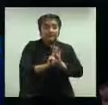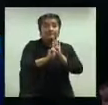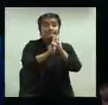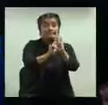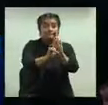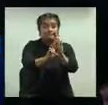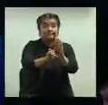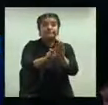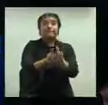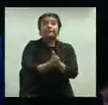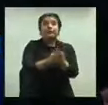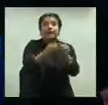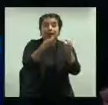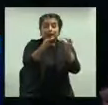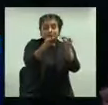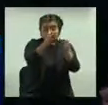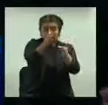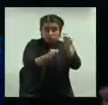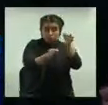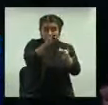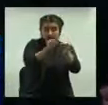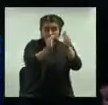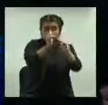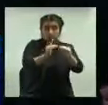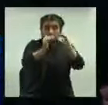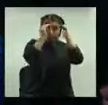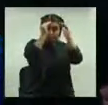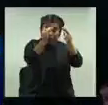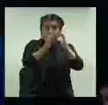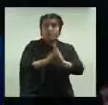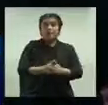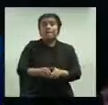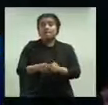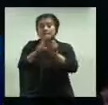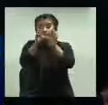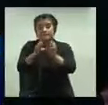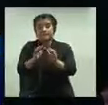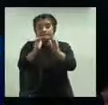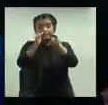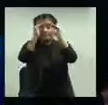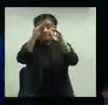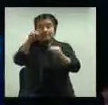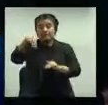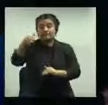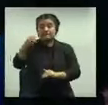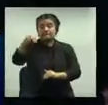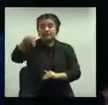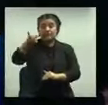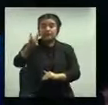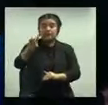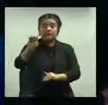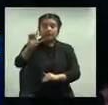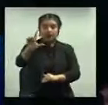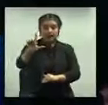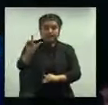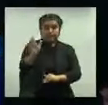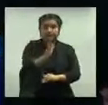Representante de la Corte Suprema de Justicia. Magistrado Manuel Reginaldo Duarte